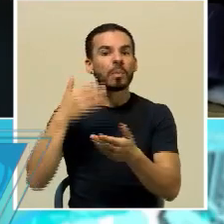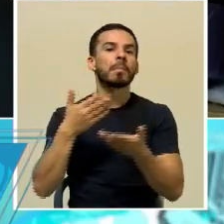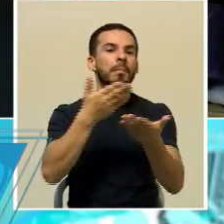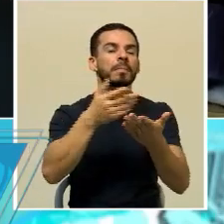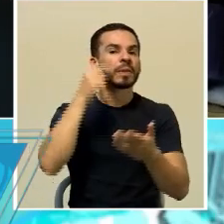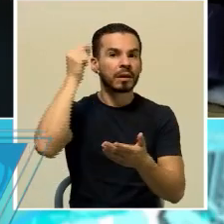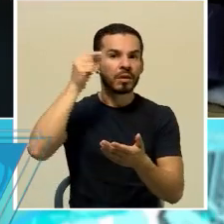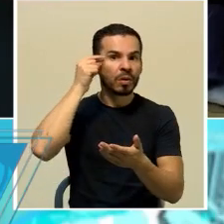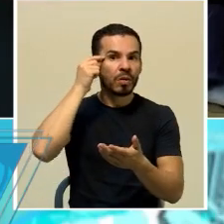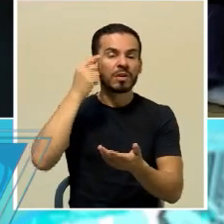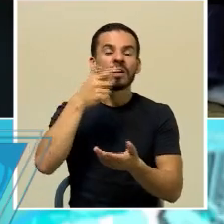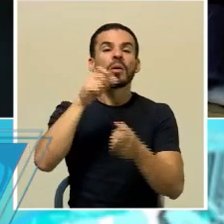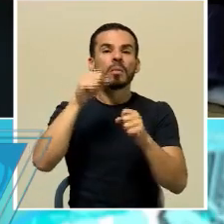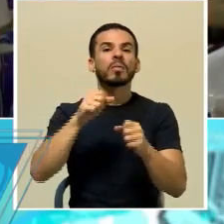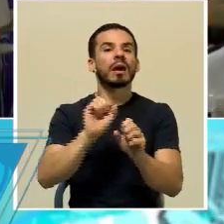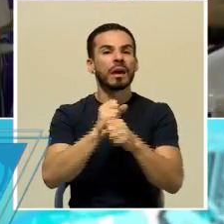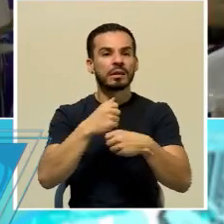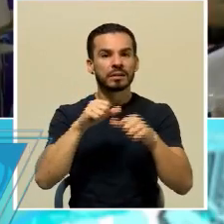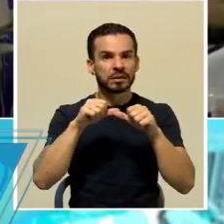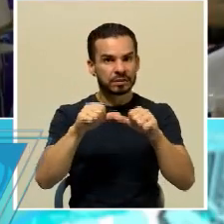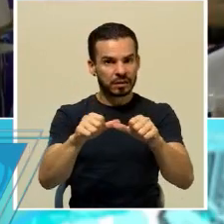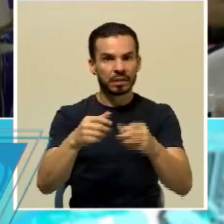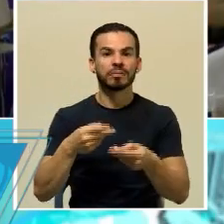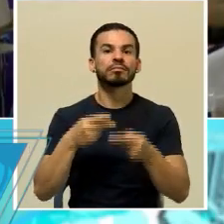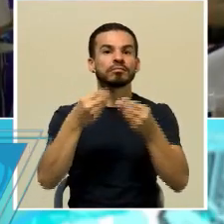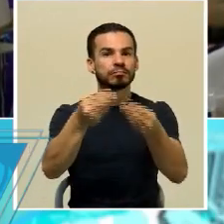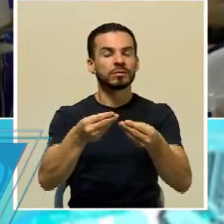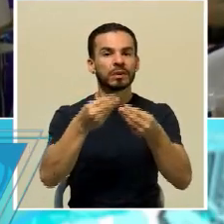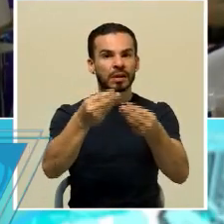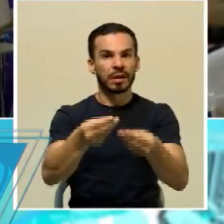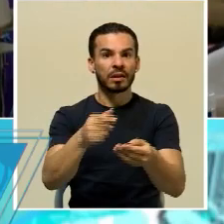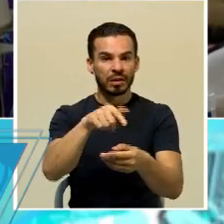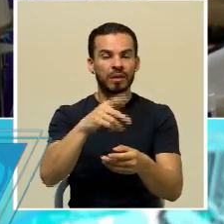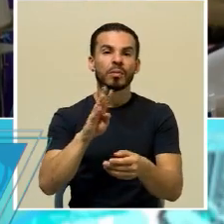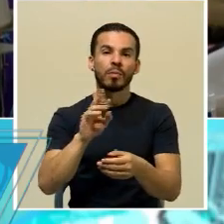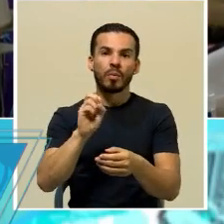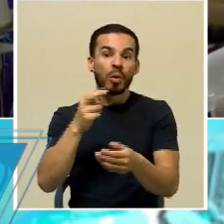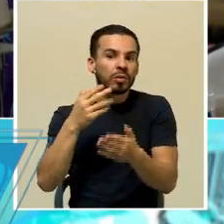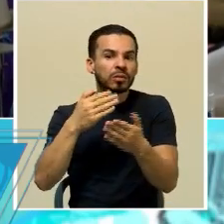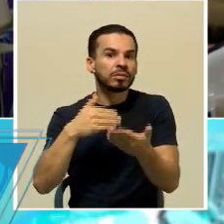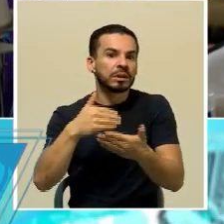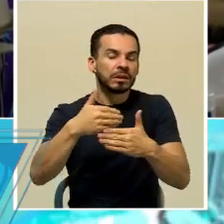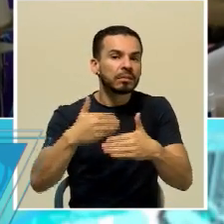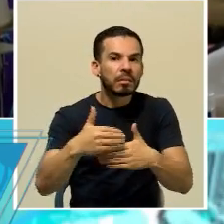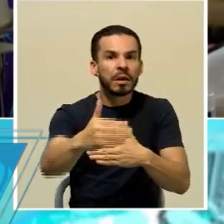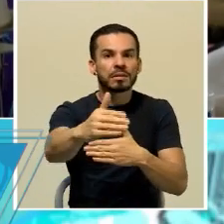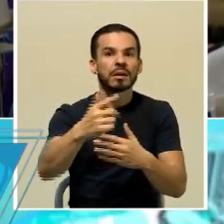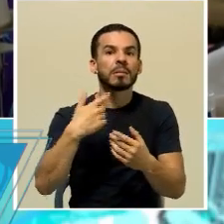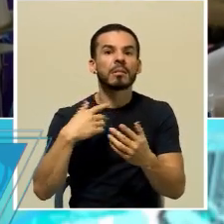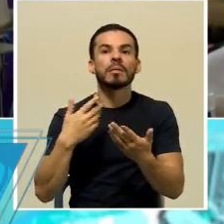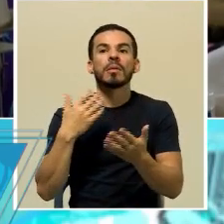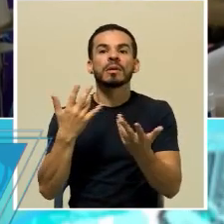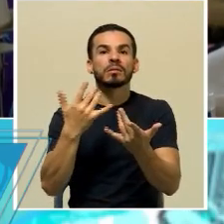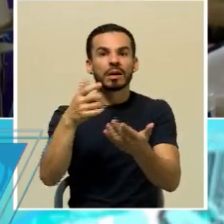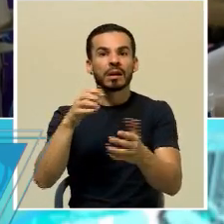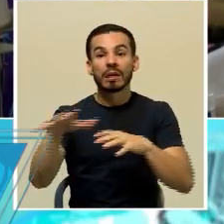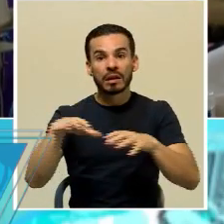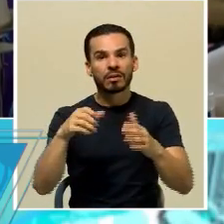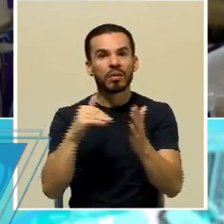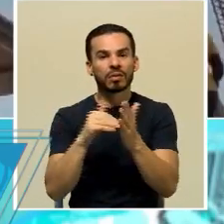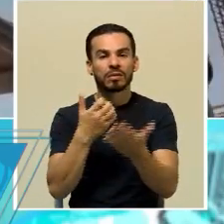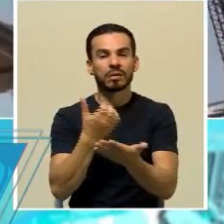Estado, ¿verdad? Para que el Estado pueda seguir realizando estas transferencias, por lo menos en algún tiempo, mientras se logra reactivar la economía.